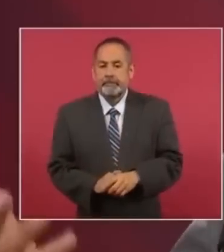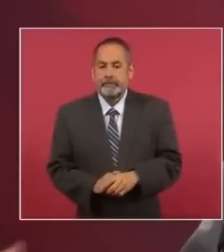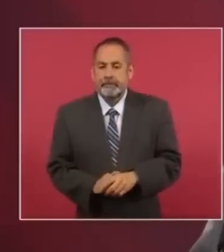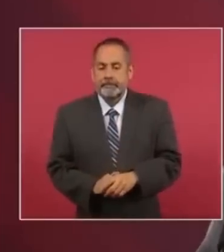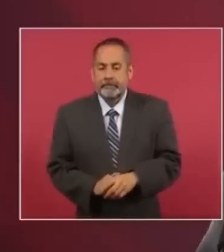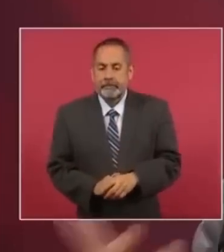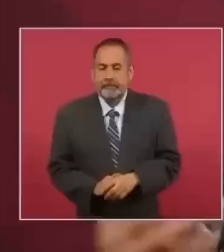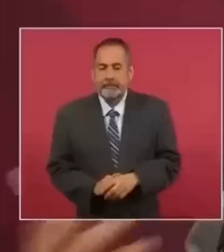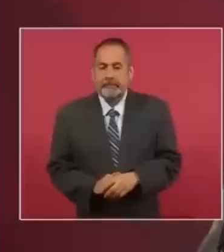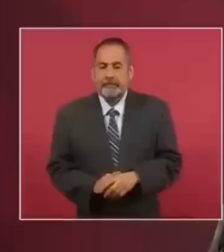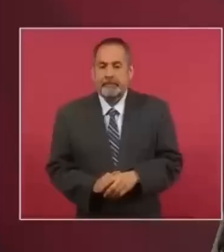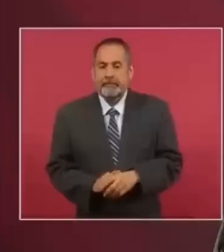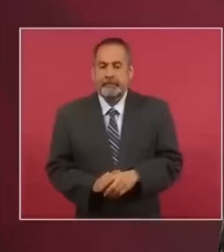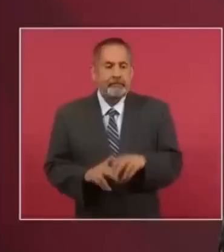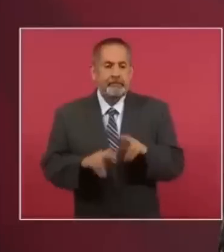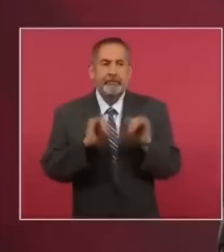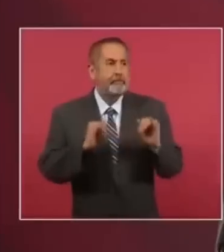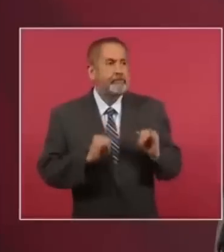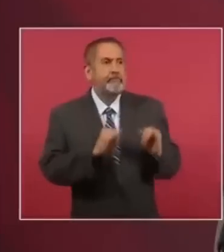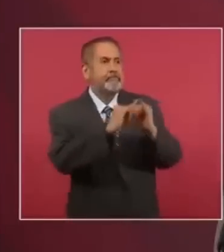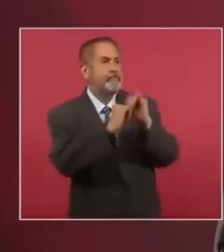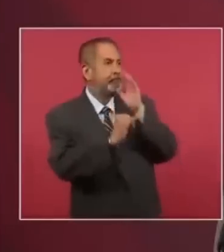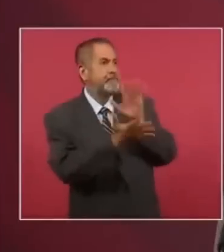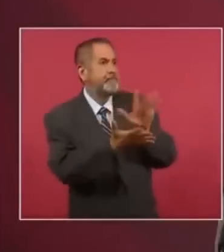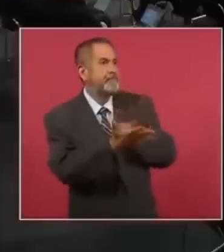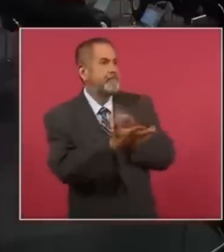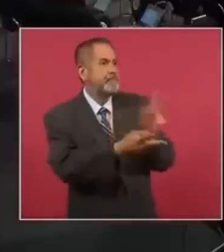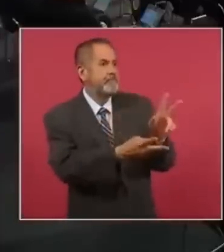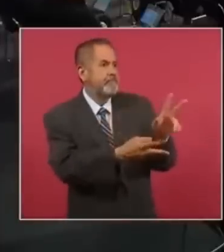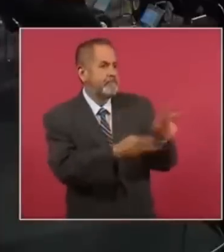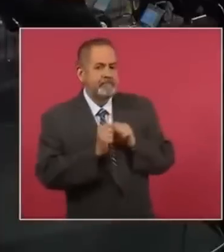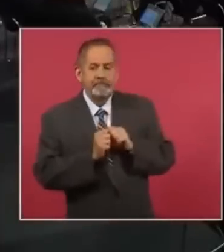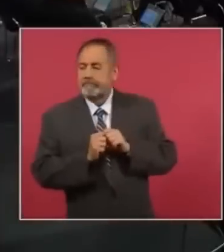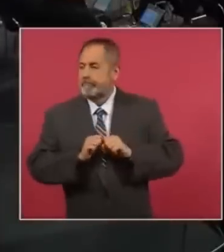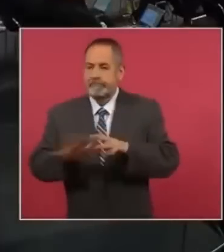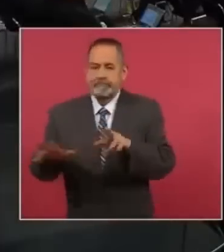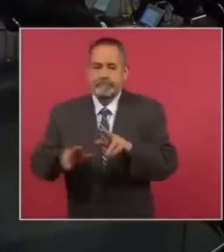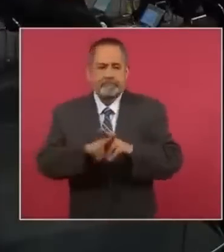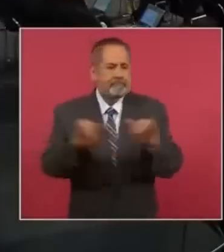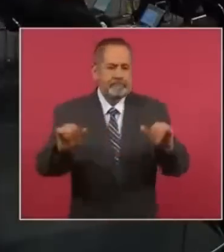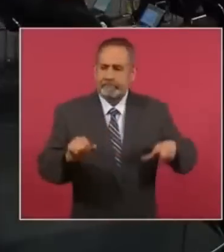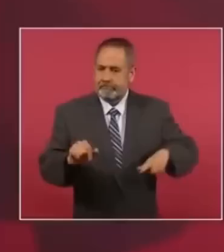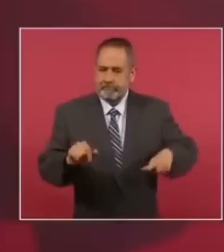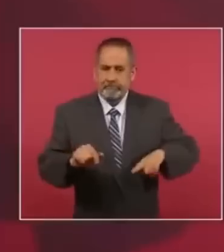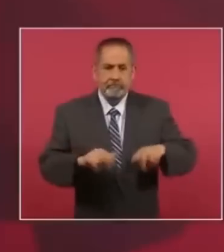información de ninguna dependencia del gobierno, de ningún particular,